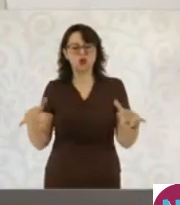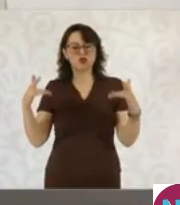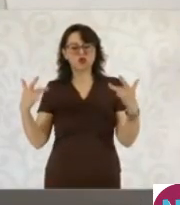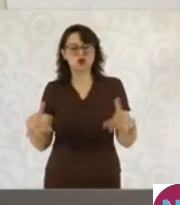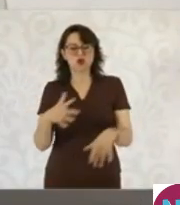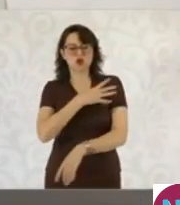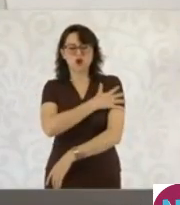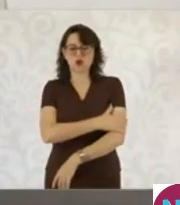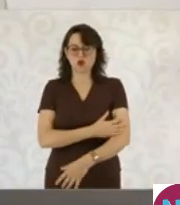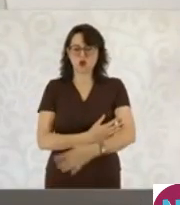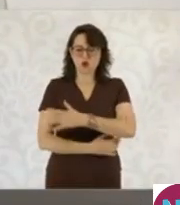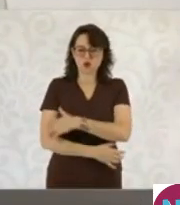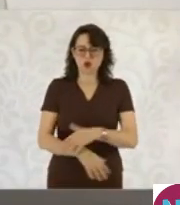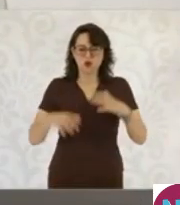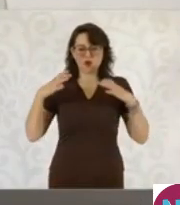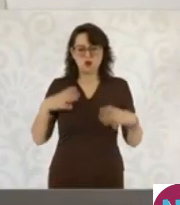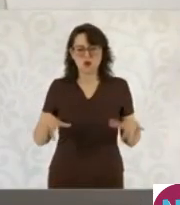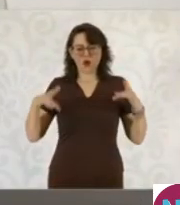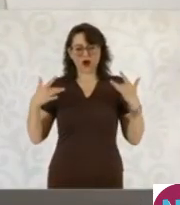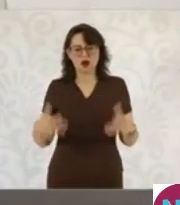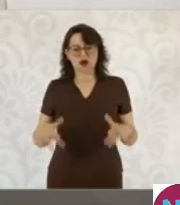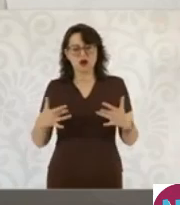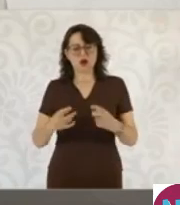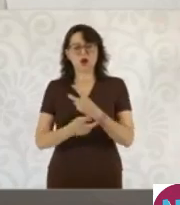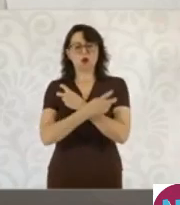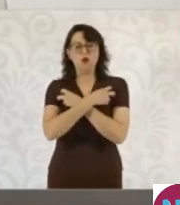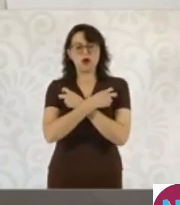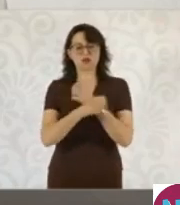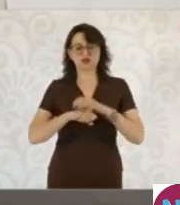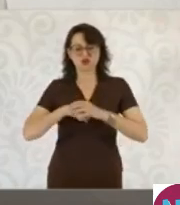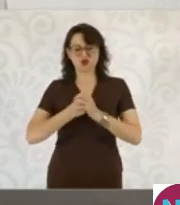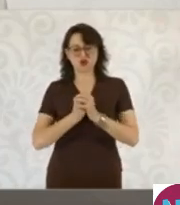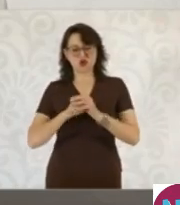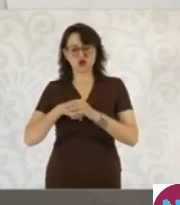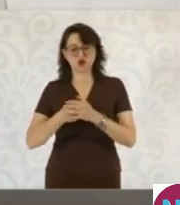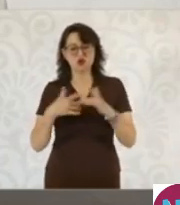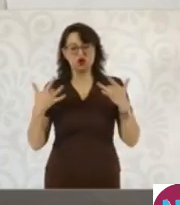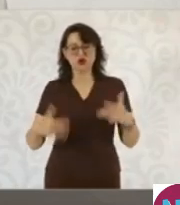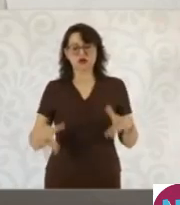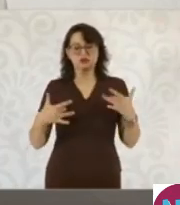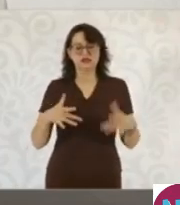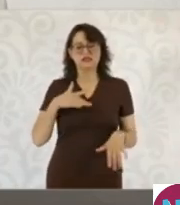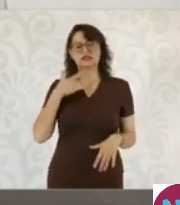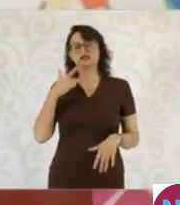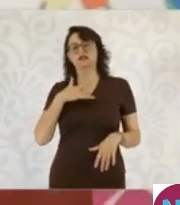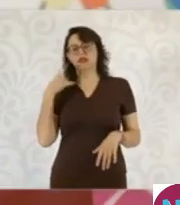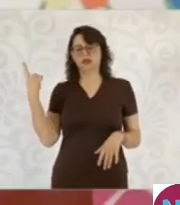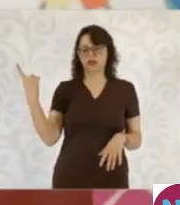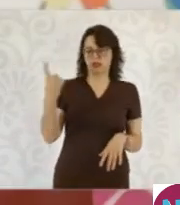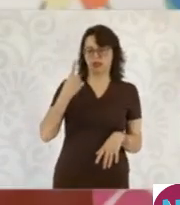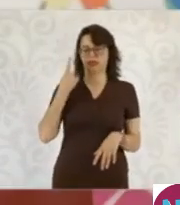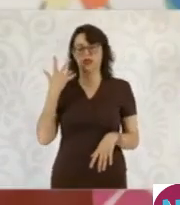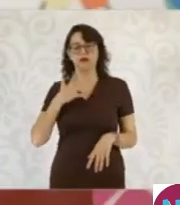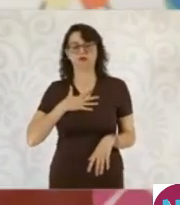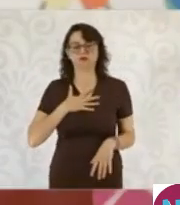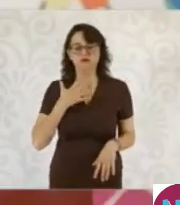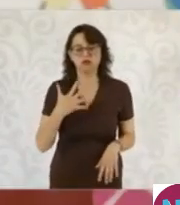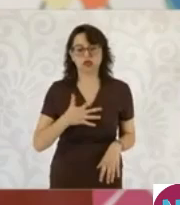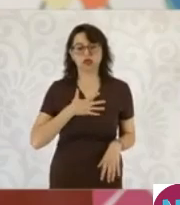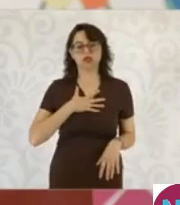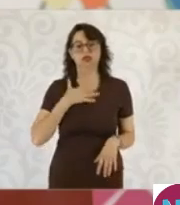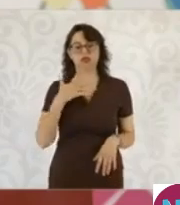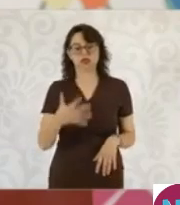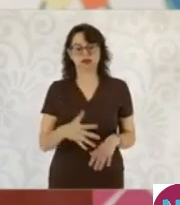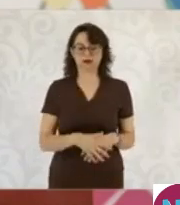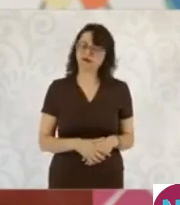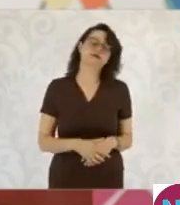dolor muscular, dolor en las articulaciones, náusea, vómito o exantema. Los signos